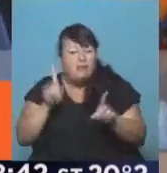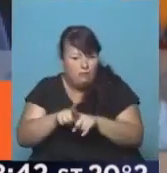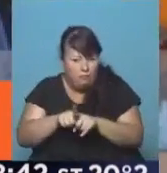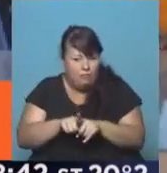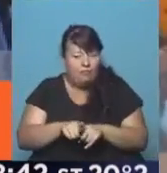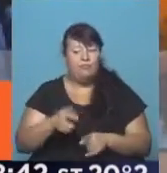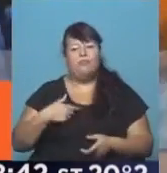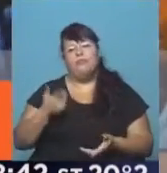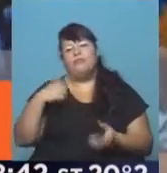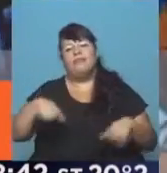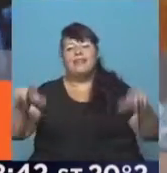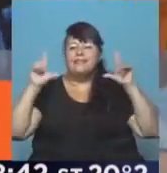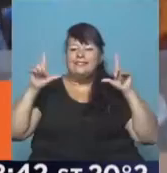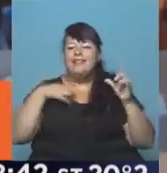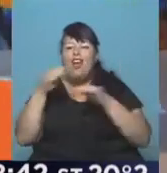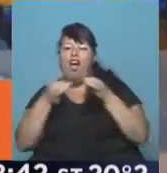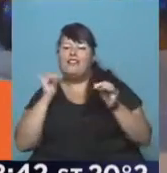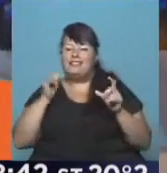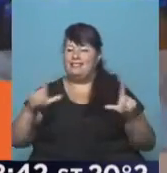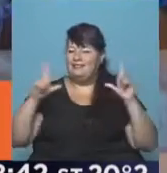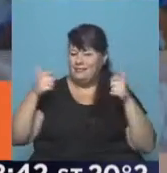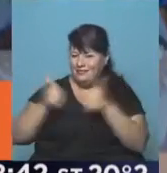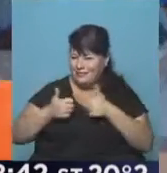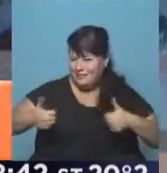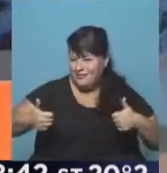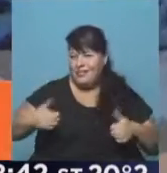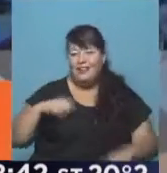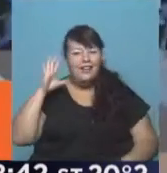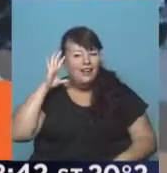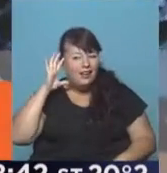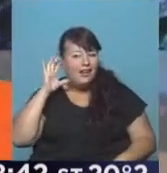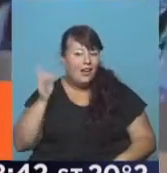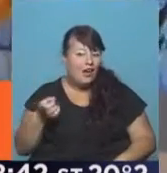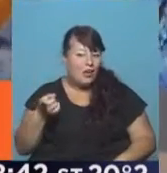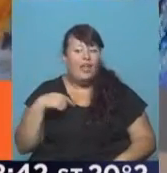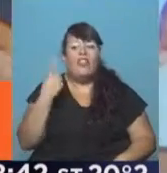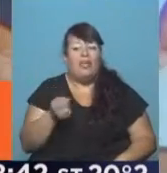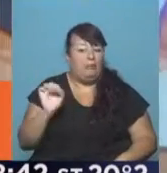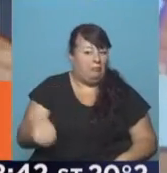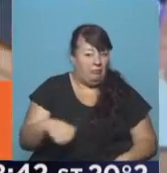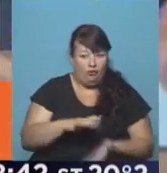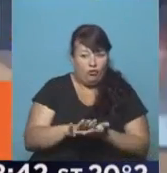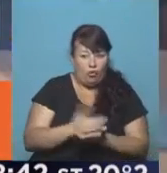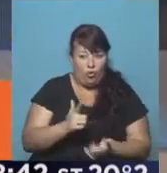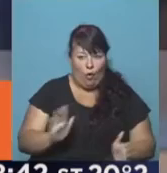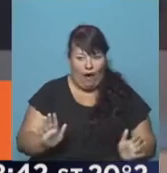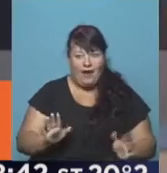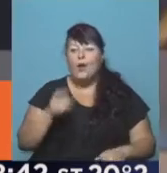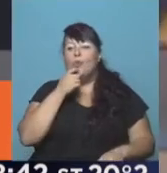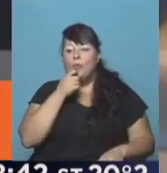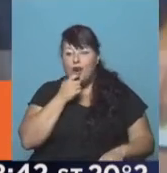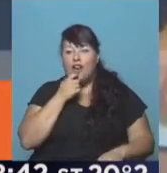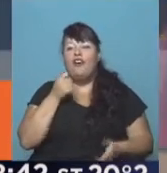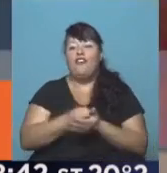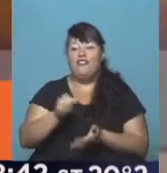sacamos una foto de que hay un diálogo ponemos la oreja para escuchar pero dispone ninguna solución concreta por ejemplo a